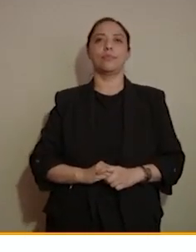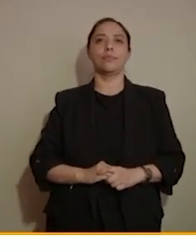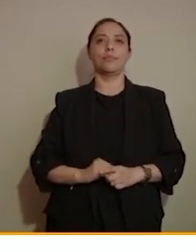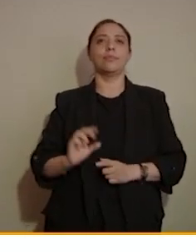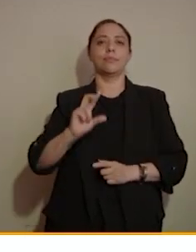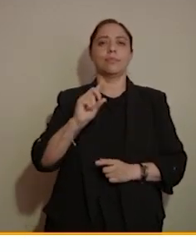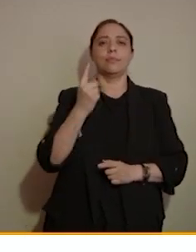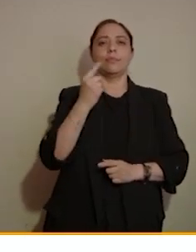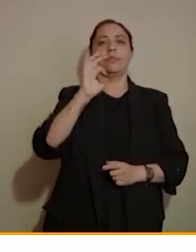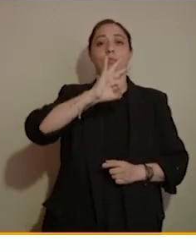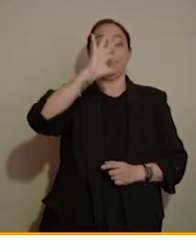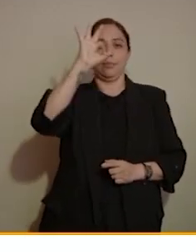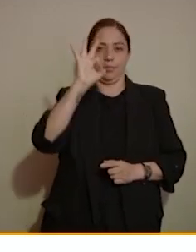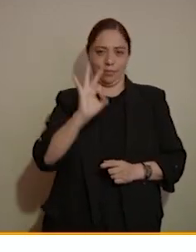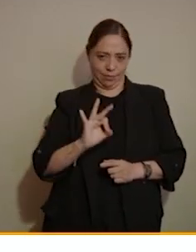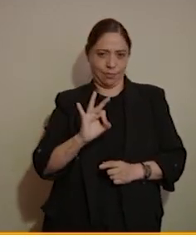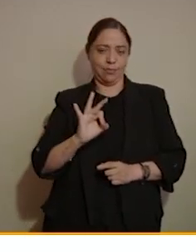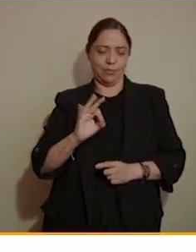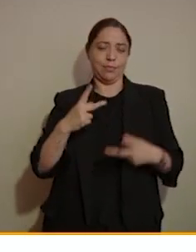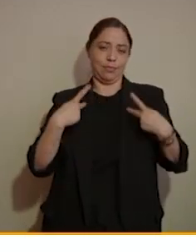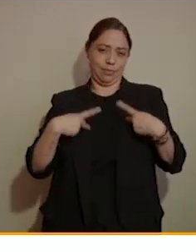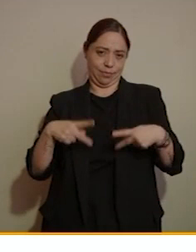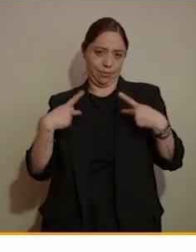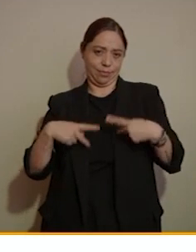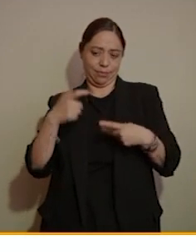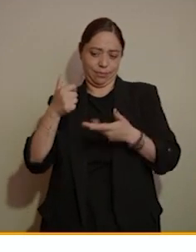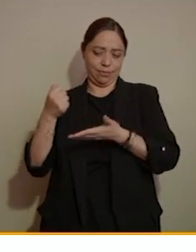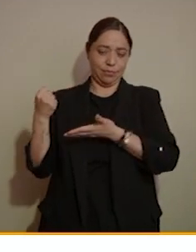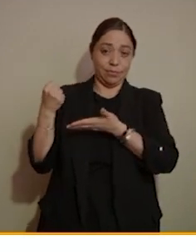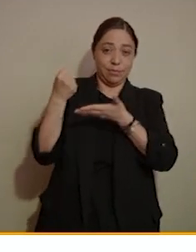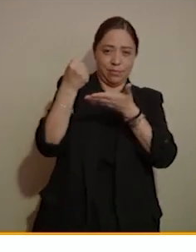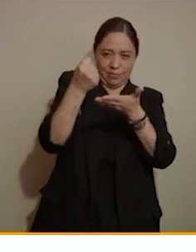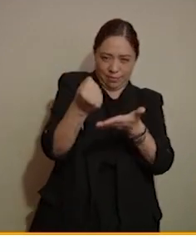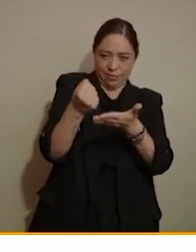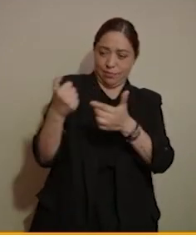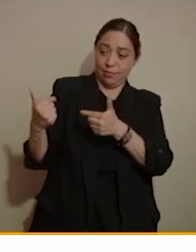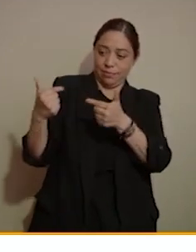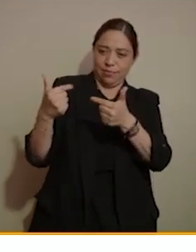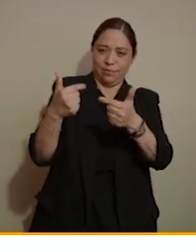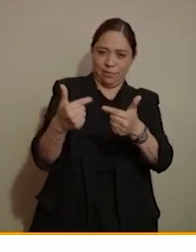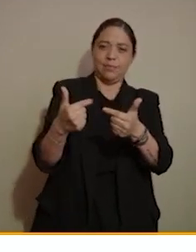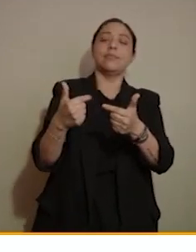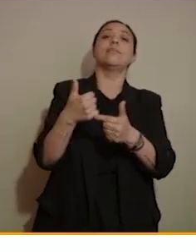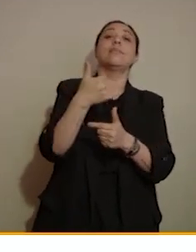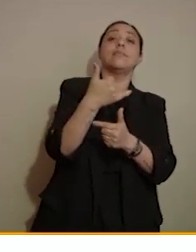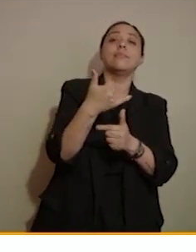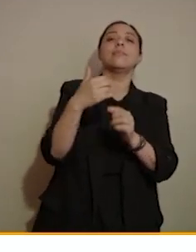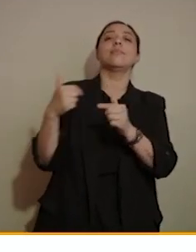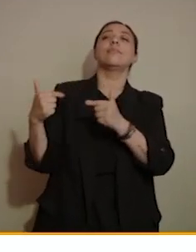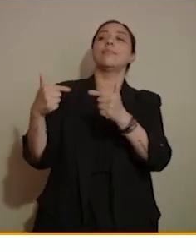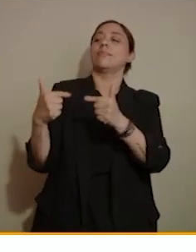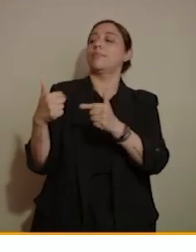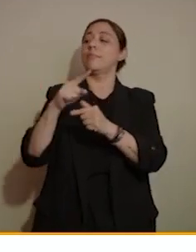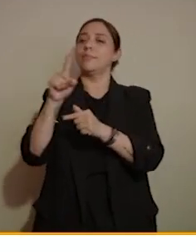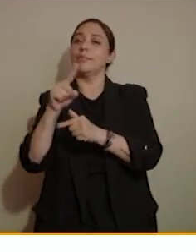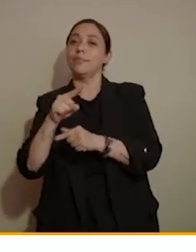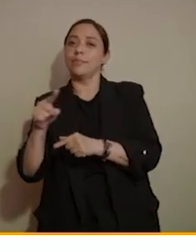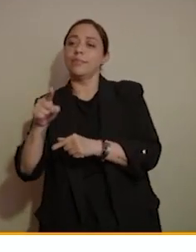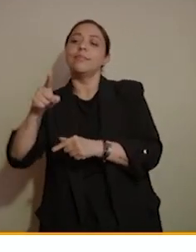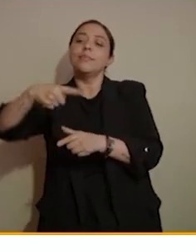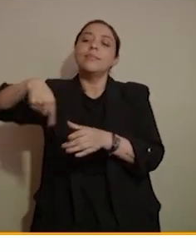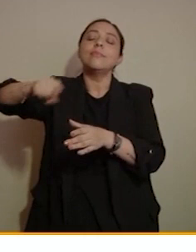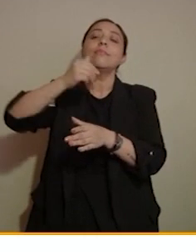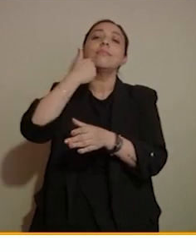31% de posibles inversionistas de la generación Y o Z buscan que sus